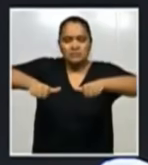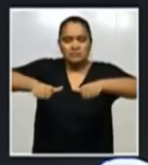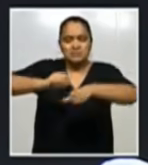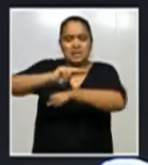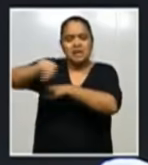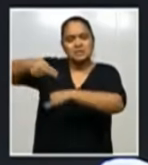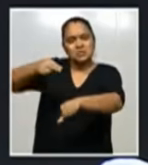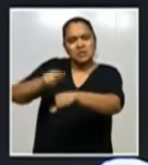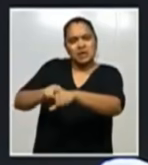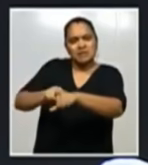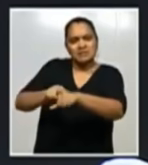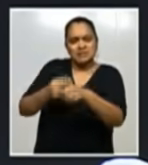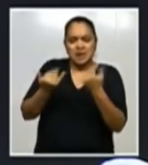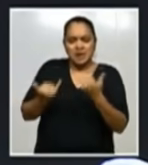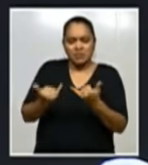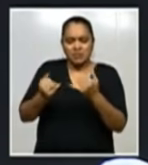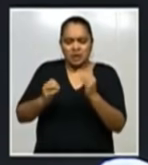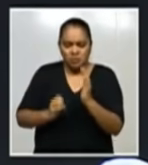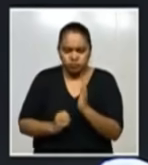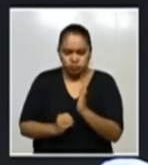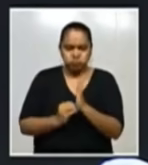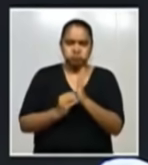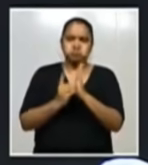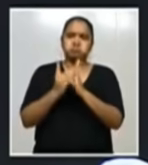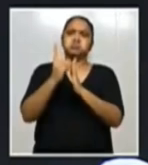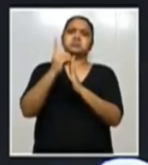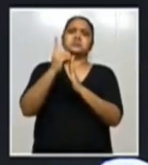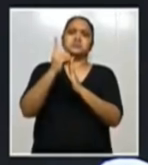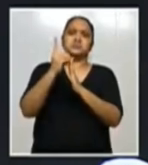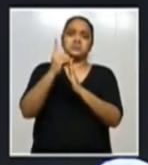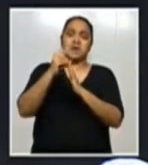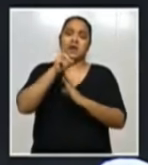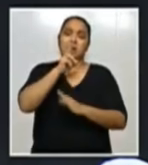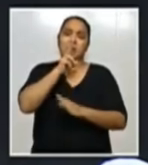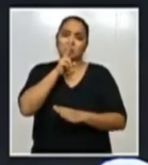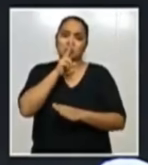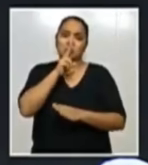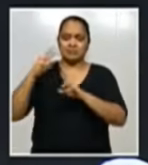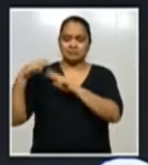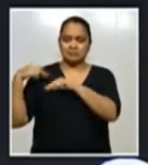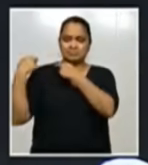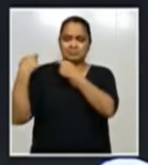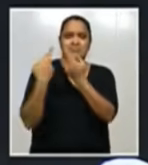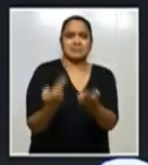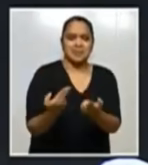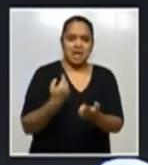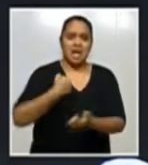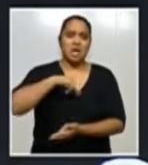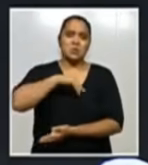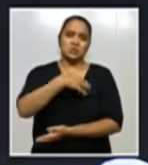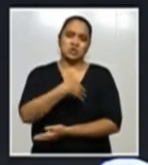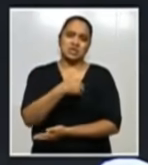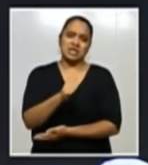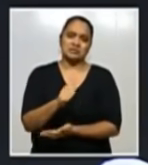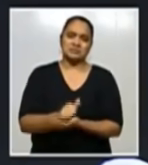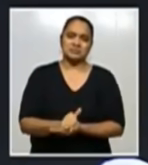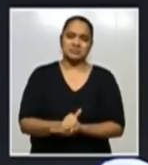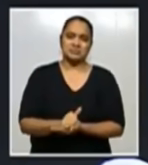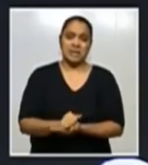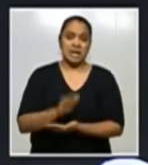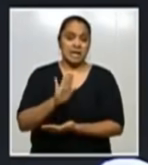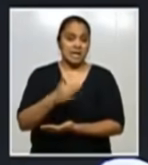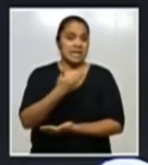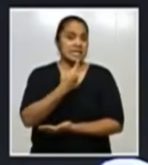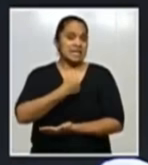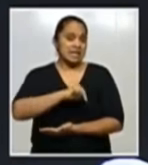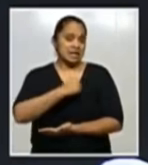Vamos a levantar juntos esta Honduras, que es la que le vamos a heredar a nuestros hijos y a los hijos de nuestros hijos.